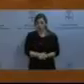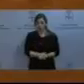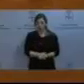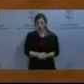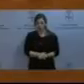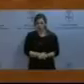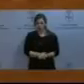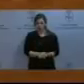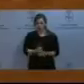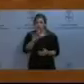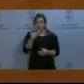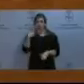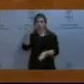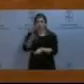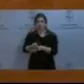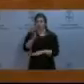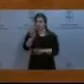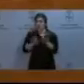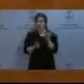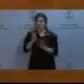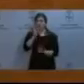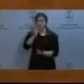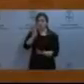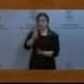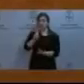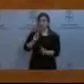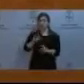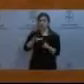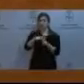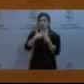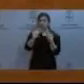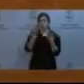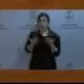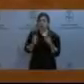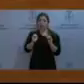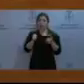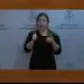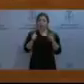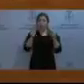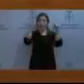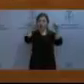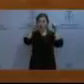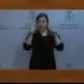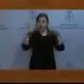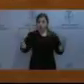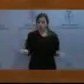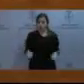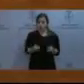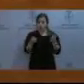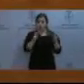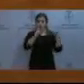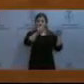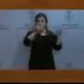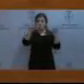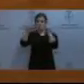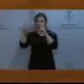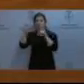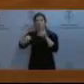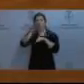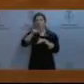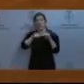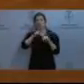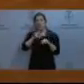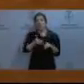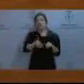visitamos a Cangas de Narcea y podemos ver los resultados, se comenzaron a colocar los carteles publicitarios, incluso electoralmente hablando, del futuro